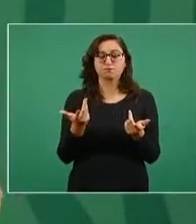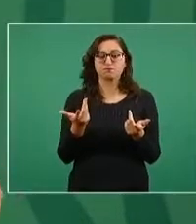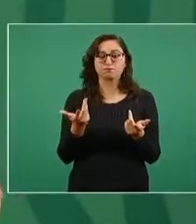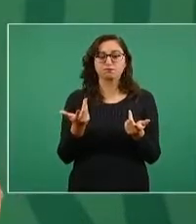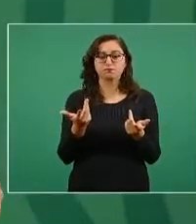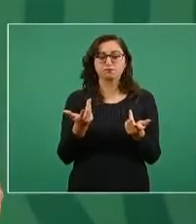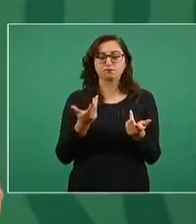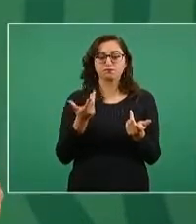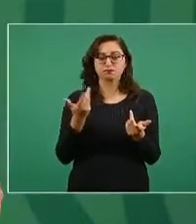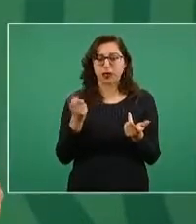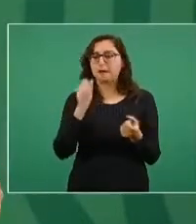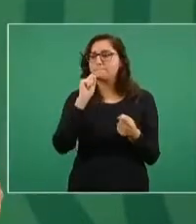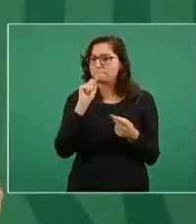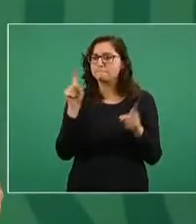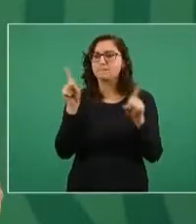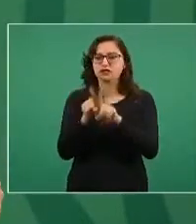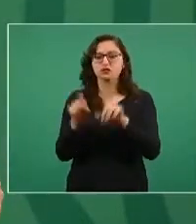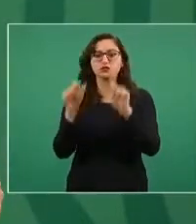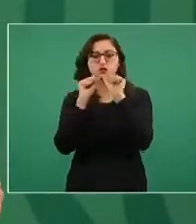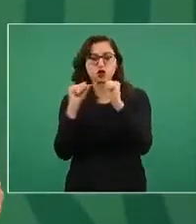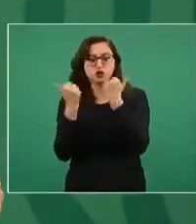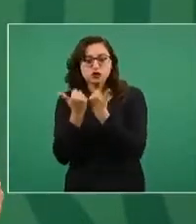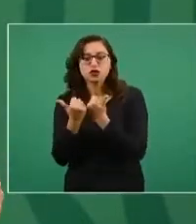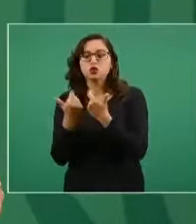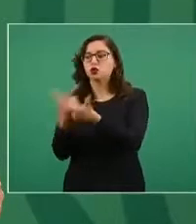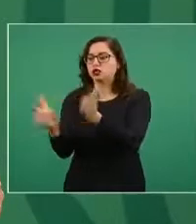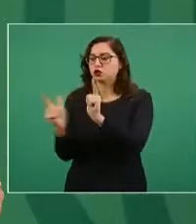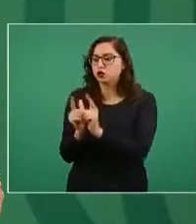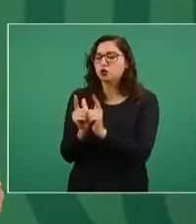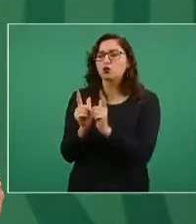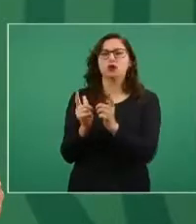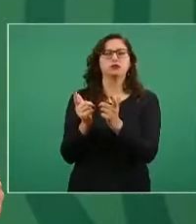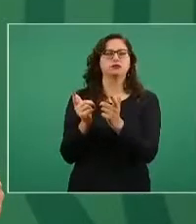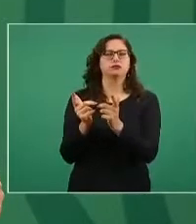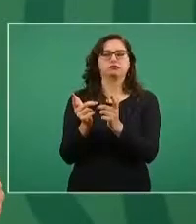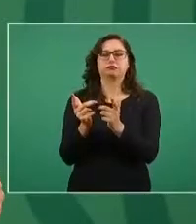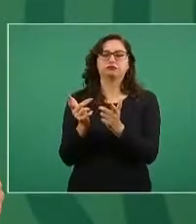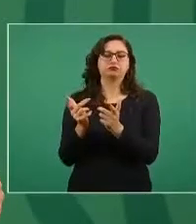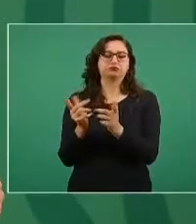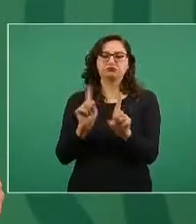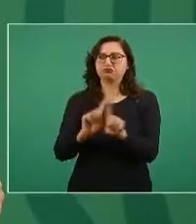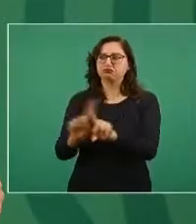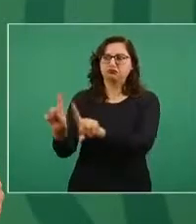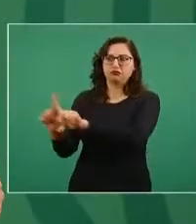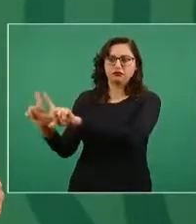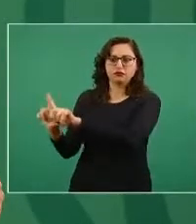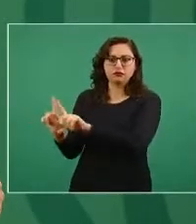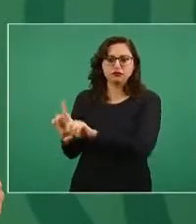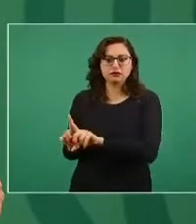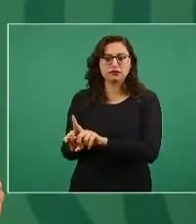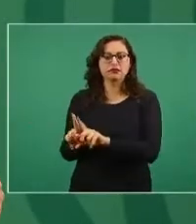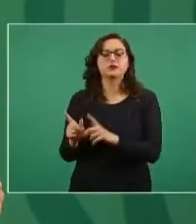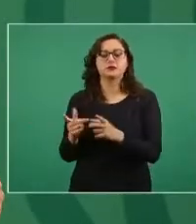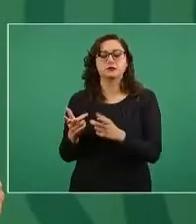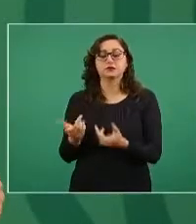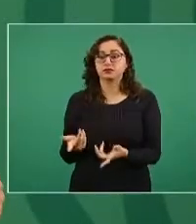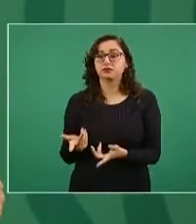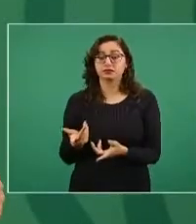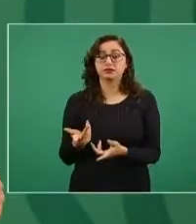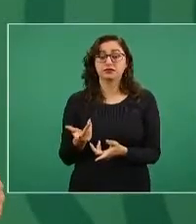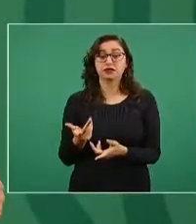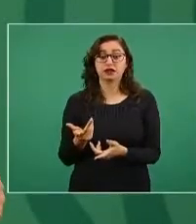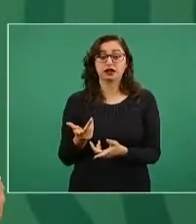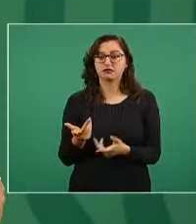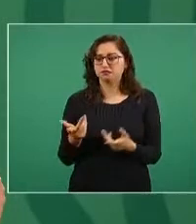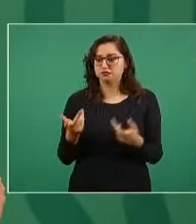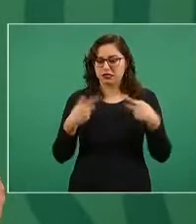las dosis de vacunas. Se informó que en Oaxaca y Chiapas, la Secretaría de la Defensa Nacional tuvo complicaciones para